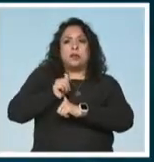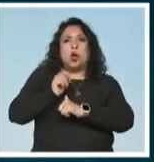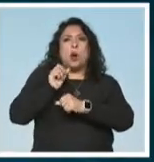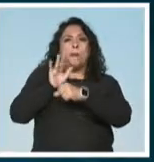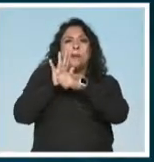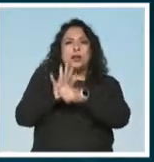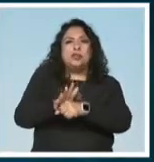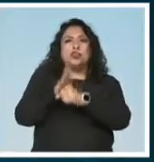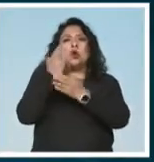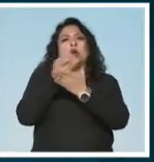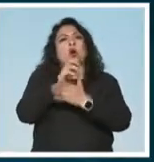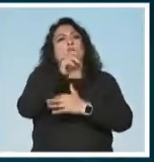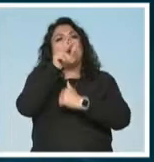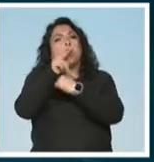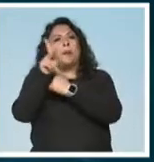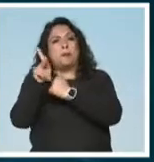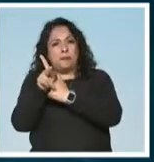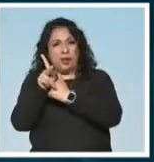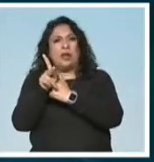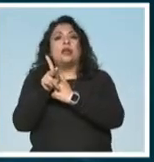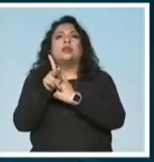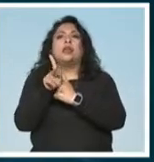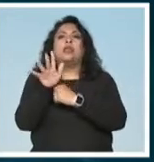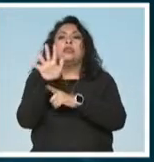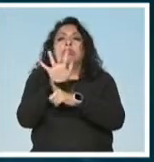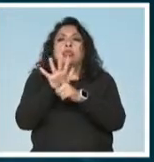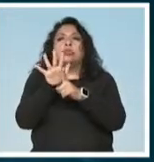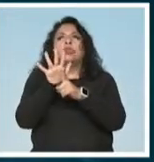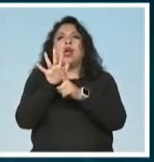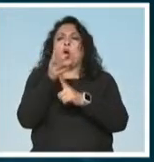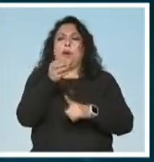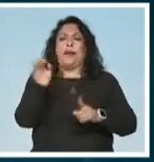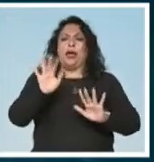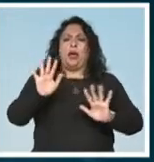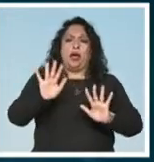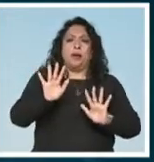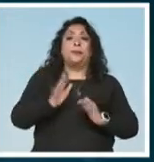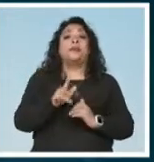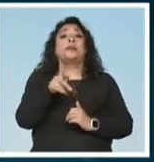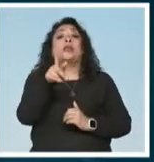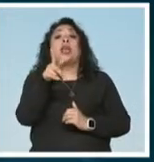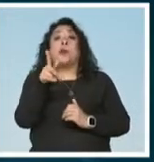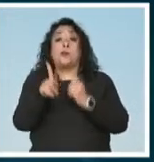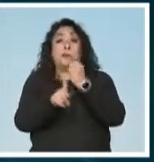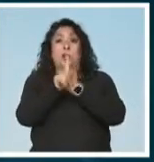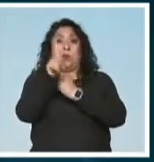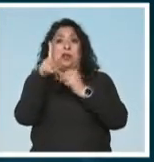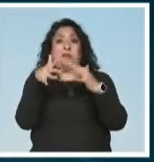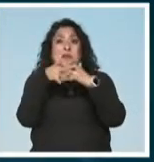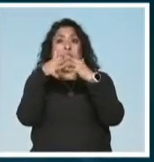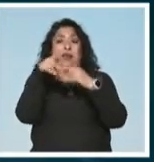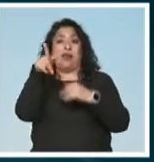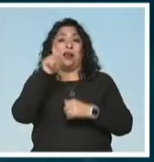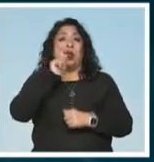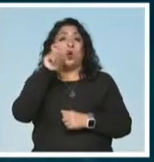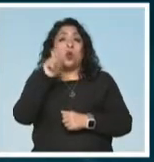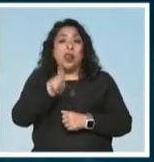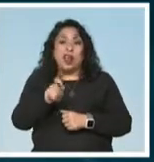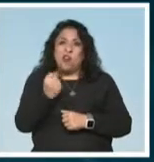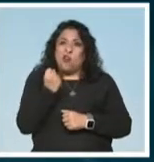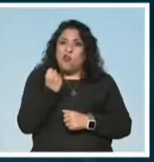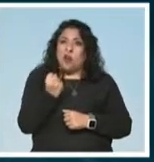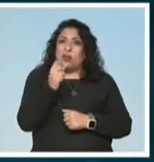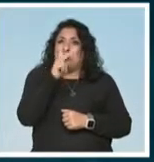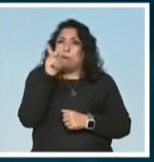presión económica hacia otros países, persuadirlos más que obligarlos. Pero con el conflicto bélico en Ucrania, que se